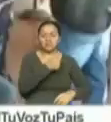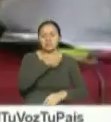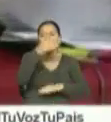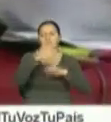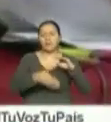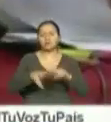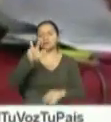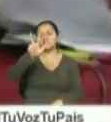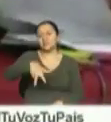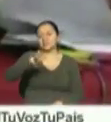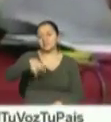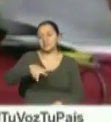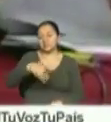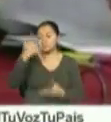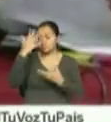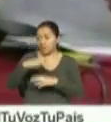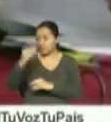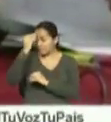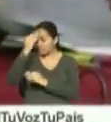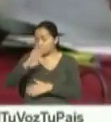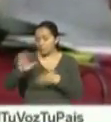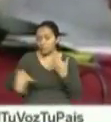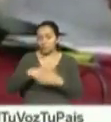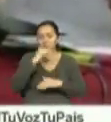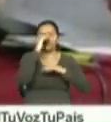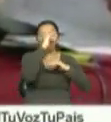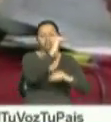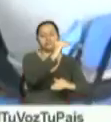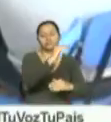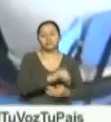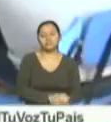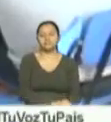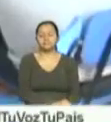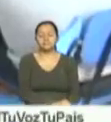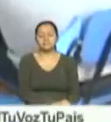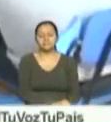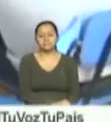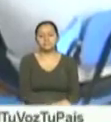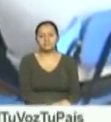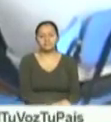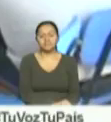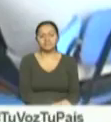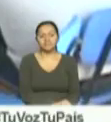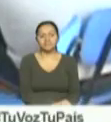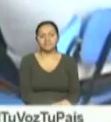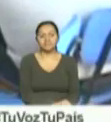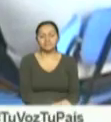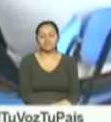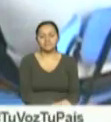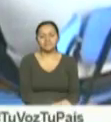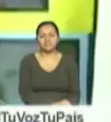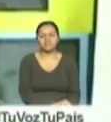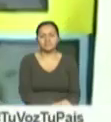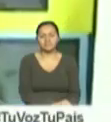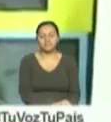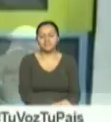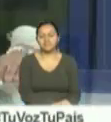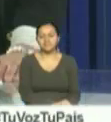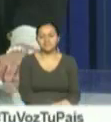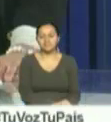para presentar un informe de activos y pasivos de la Unión Nacional de Educadores. Cristina Pavón, Noticiero